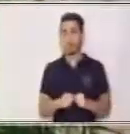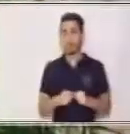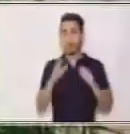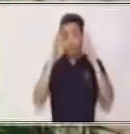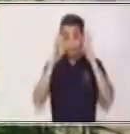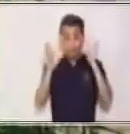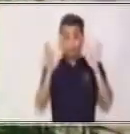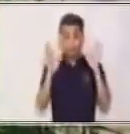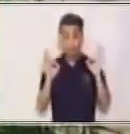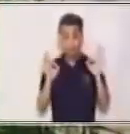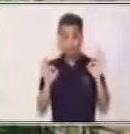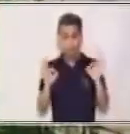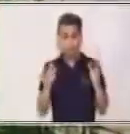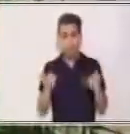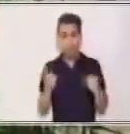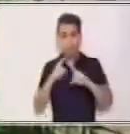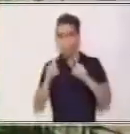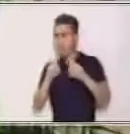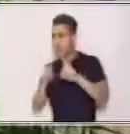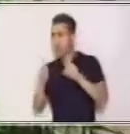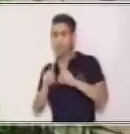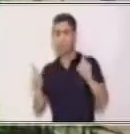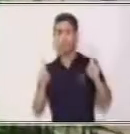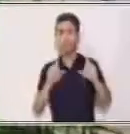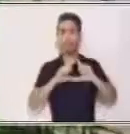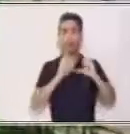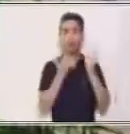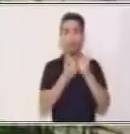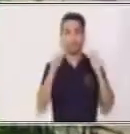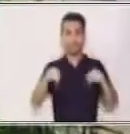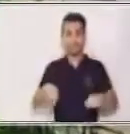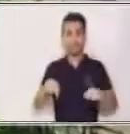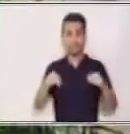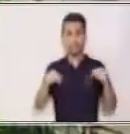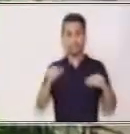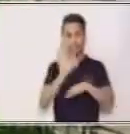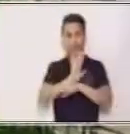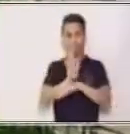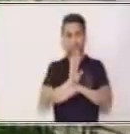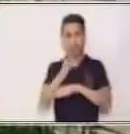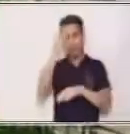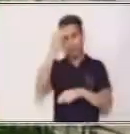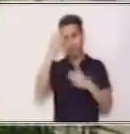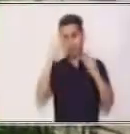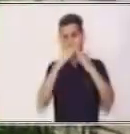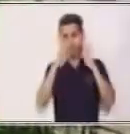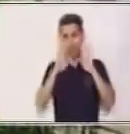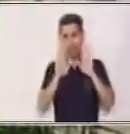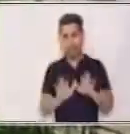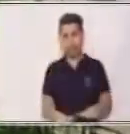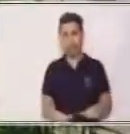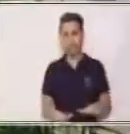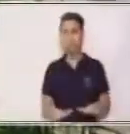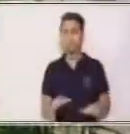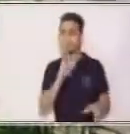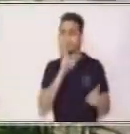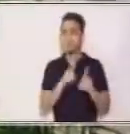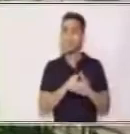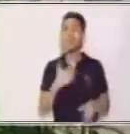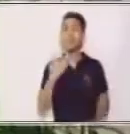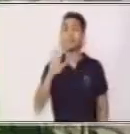atento a las demás clases que tenemos aquí en Aprendo en Casa y también a que el 5 de